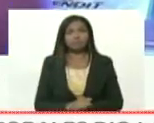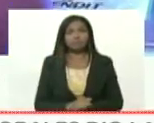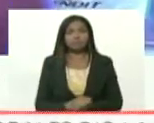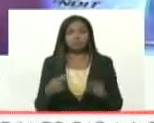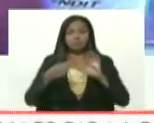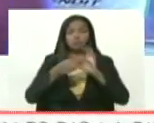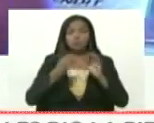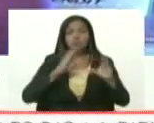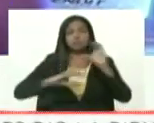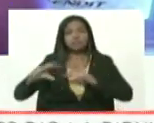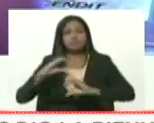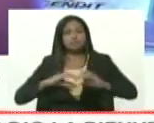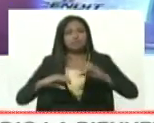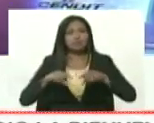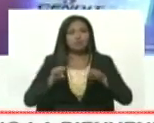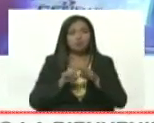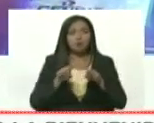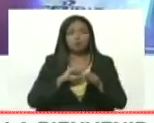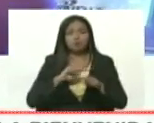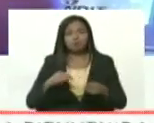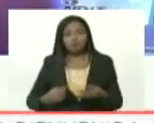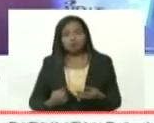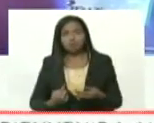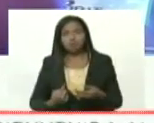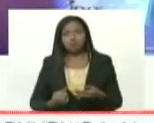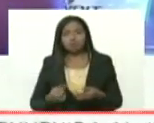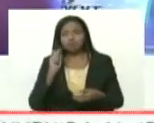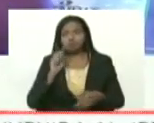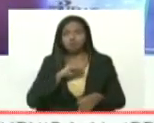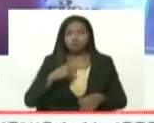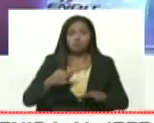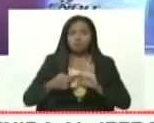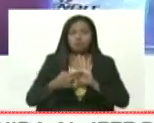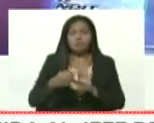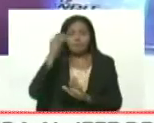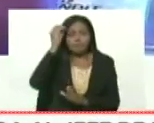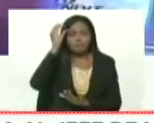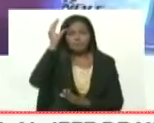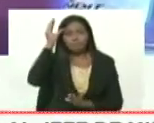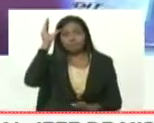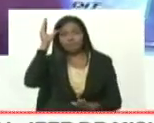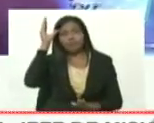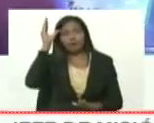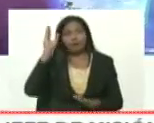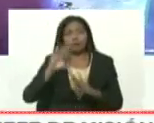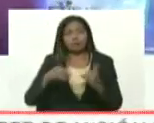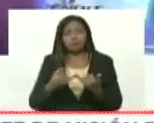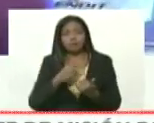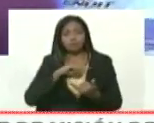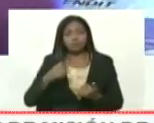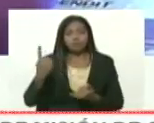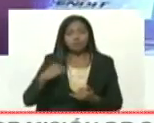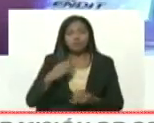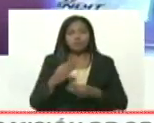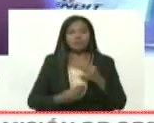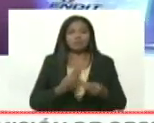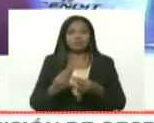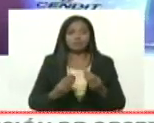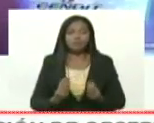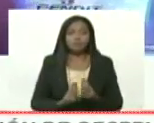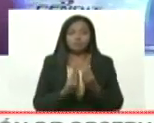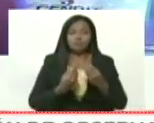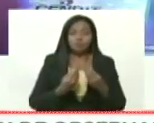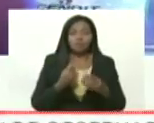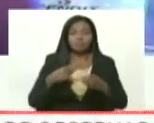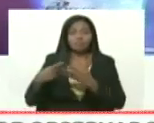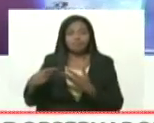alianza científica, en el cual mostramos nuestras capacidades que estuvimos realizando en conjunto con